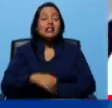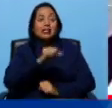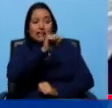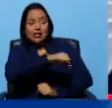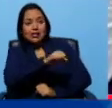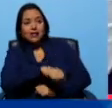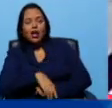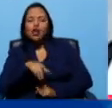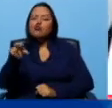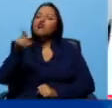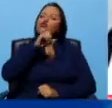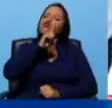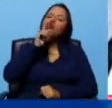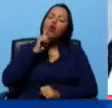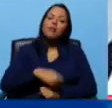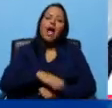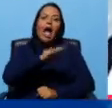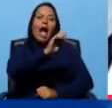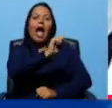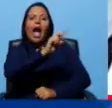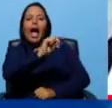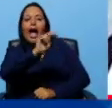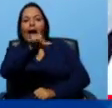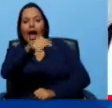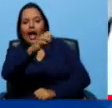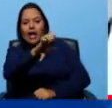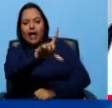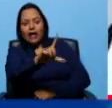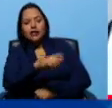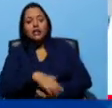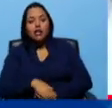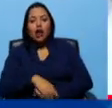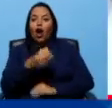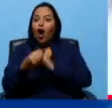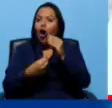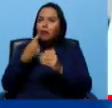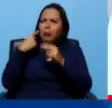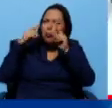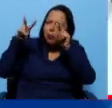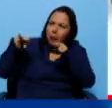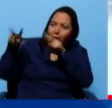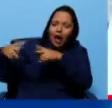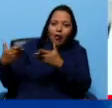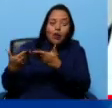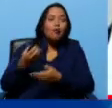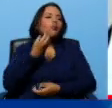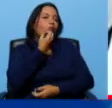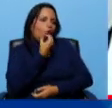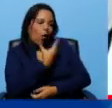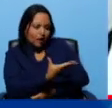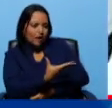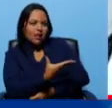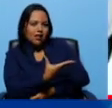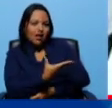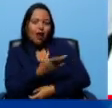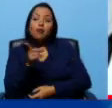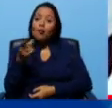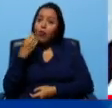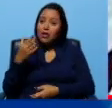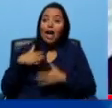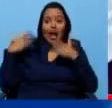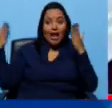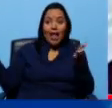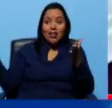¿Tú cómo te llamas? Ángel. Ángel. Ángel, ¿cómo viste tu escuela? Bonita. Bonita,